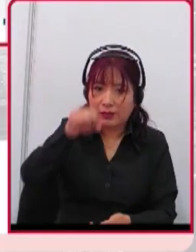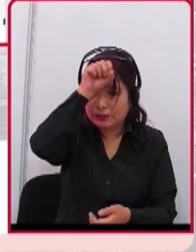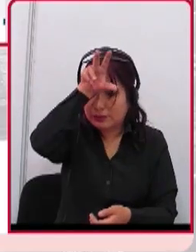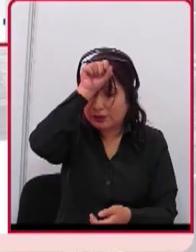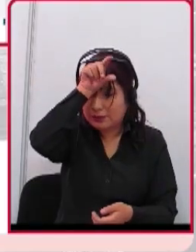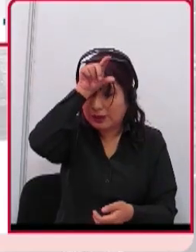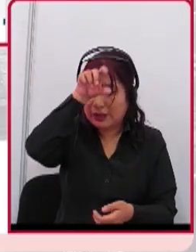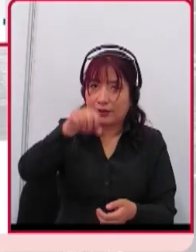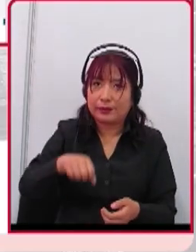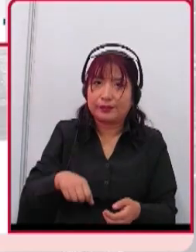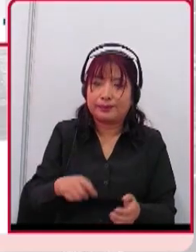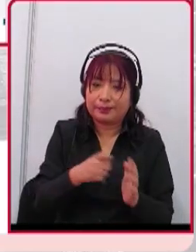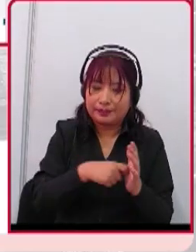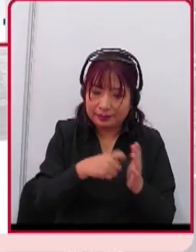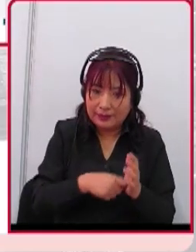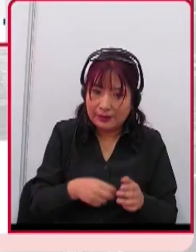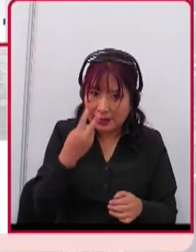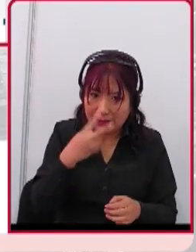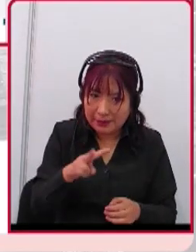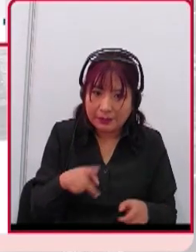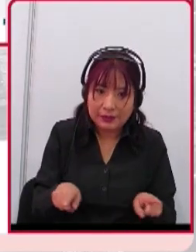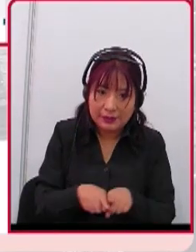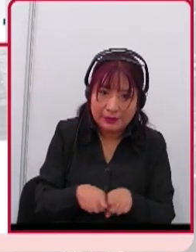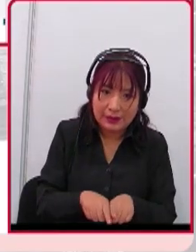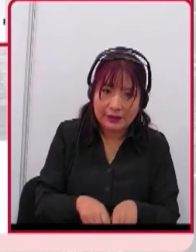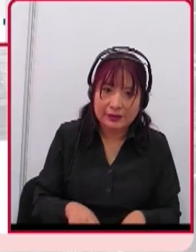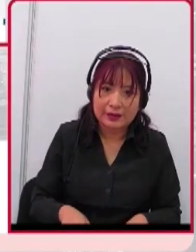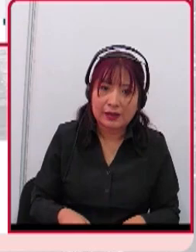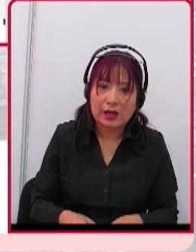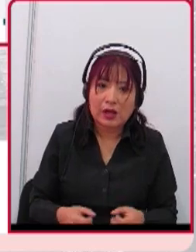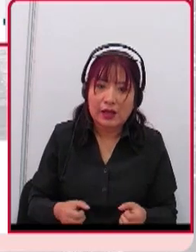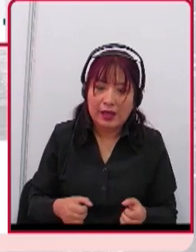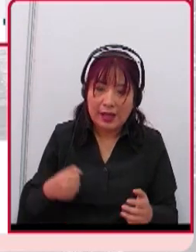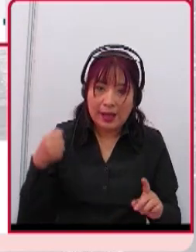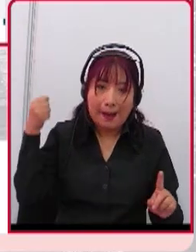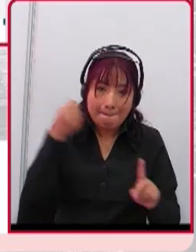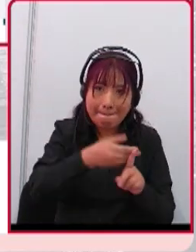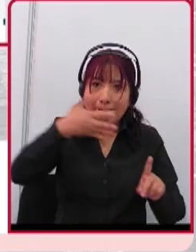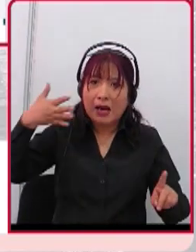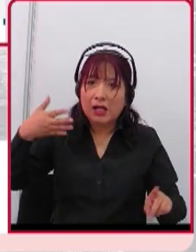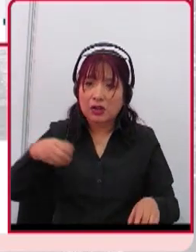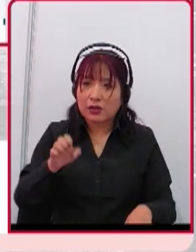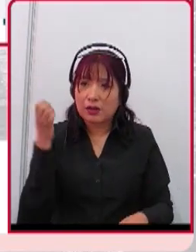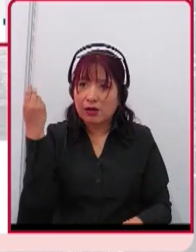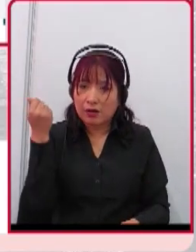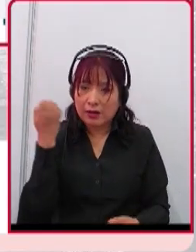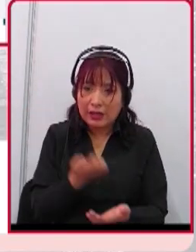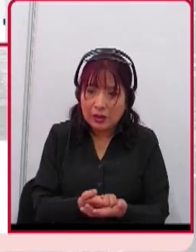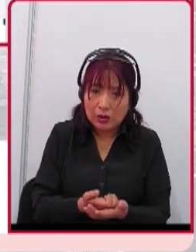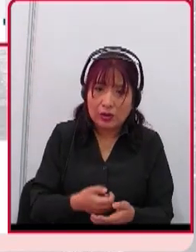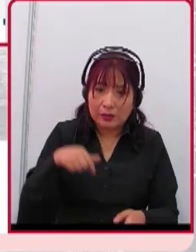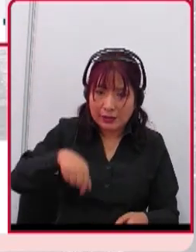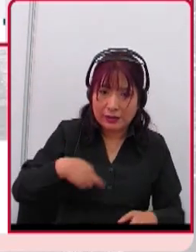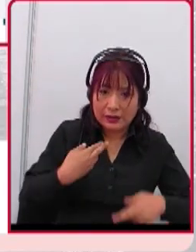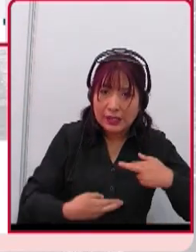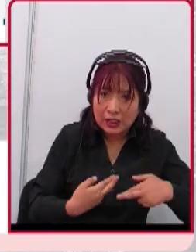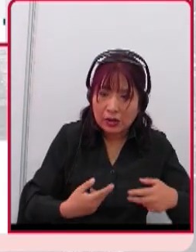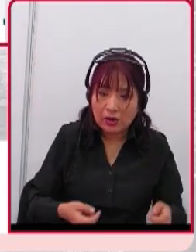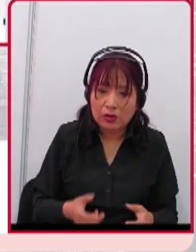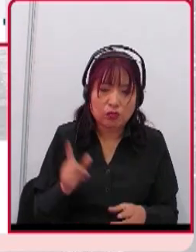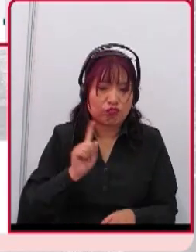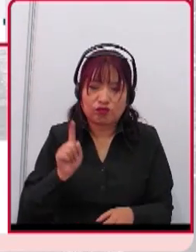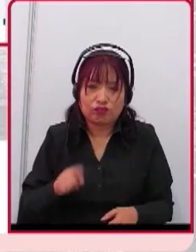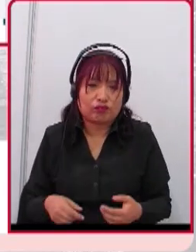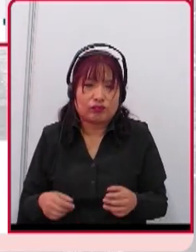evidenciar que efectivamente el impacto económico que se va a dar en la localidad o en la región no es